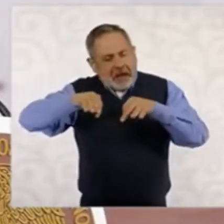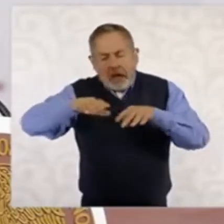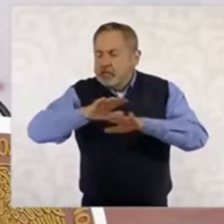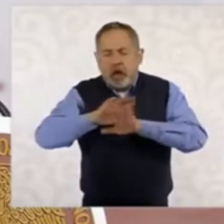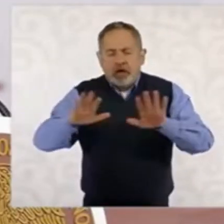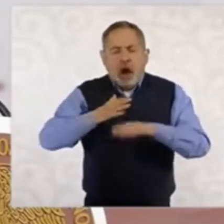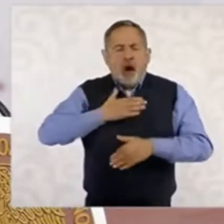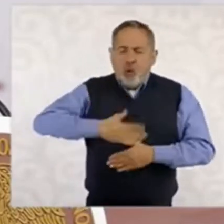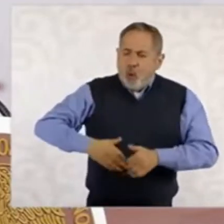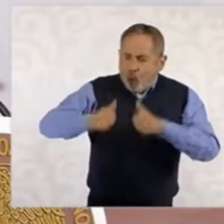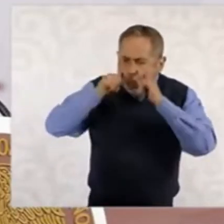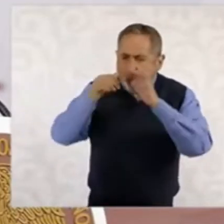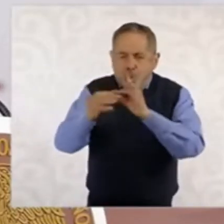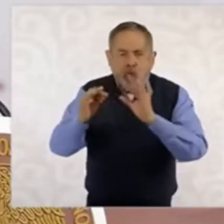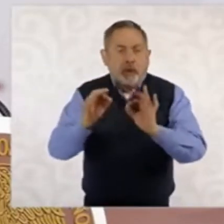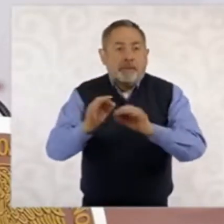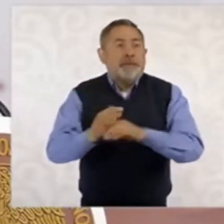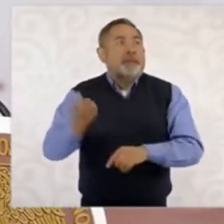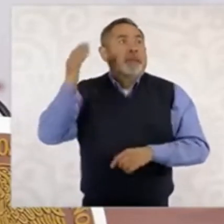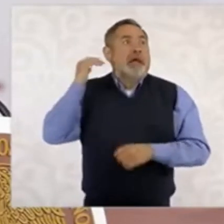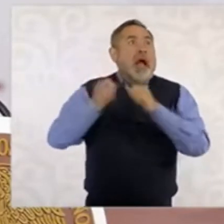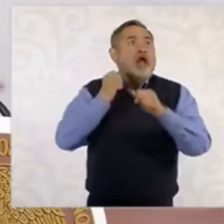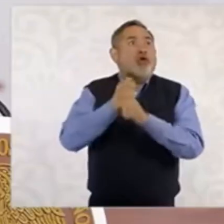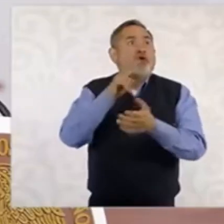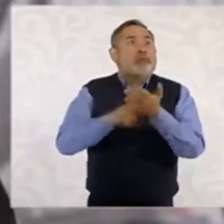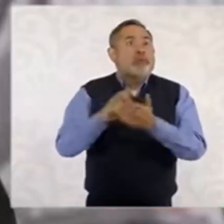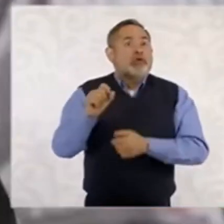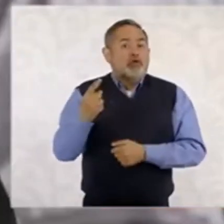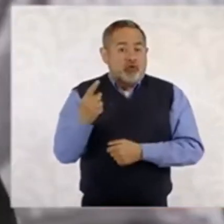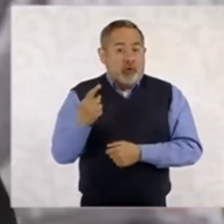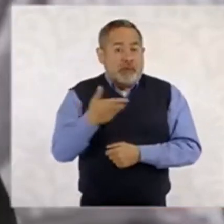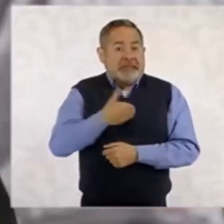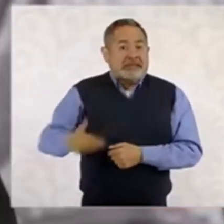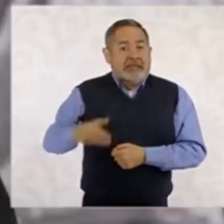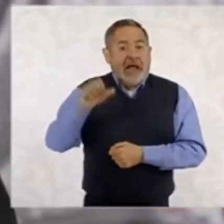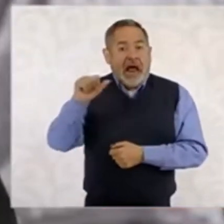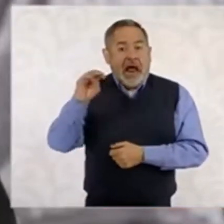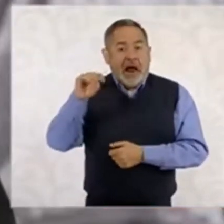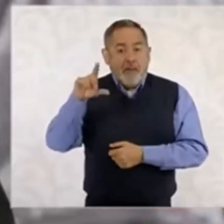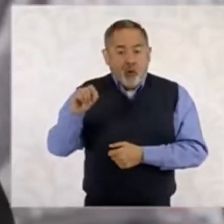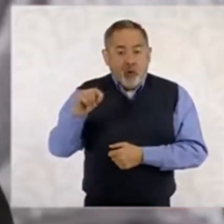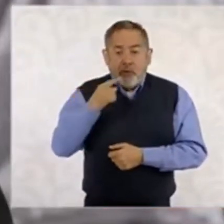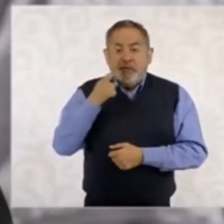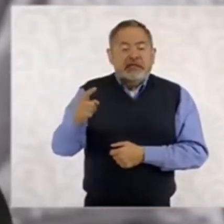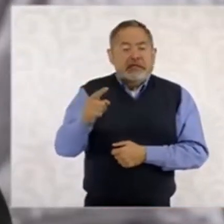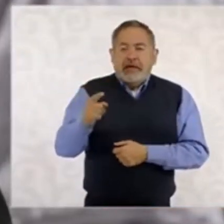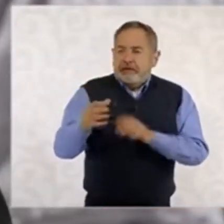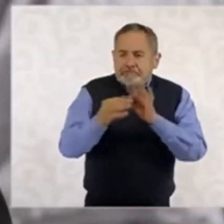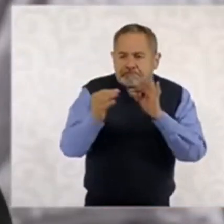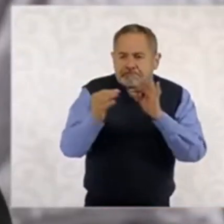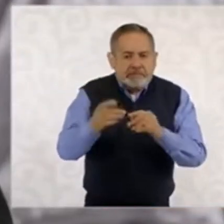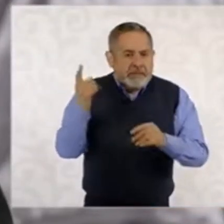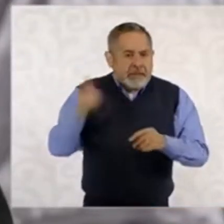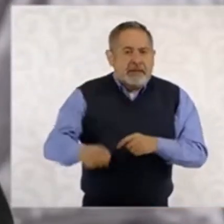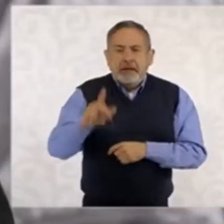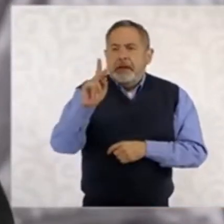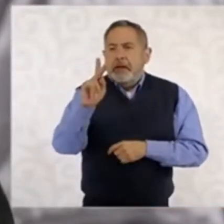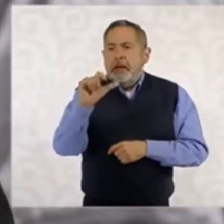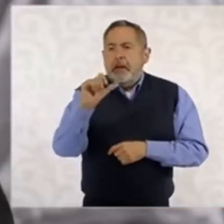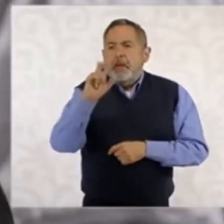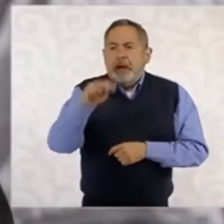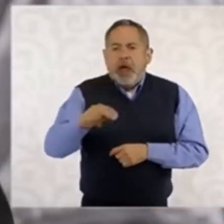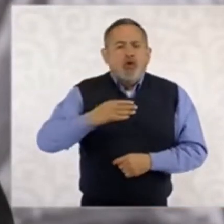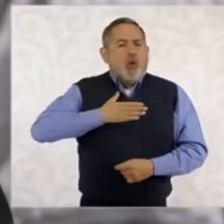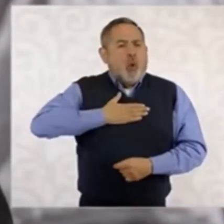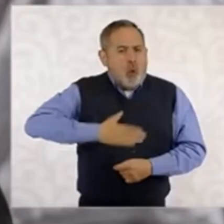Fue en julio de 2021 cuando el presidente Andrés Manuel López Obrador puso en marcha el Plan de Justicia para Cananea, a